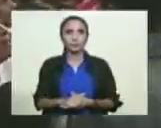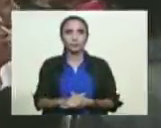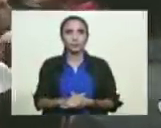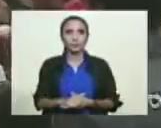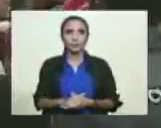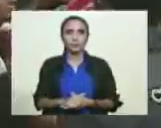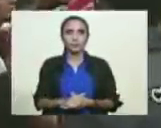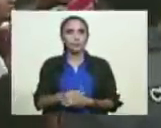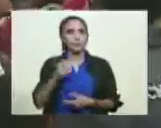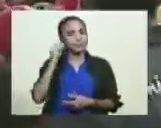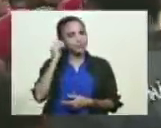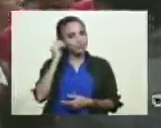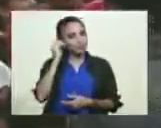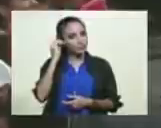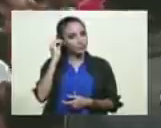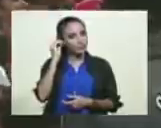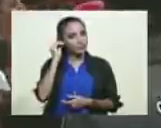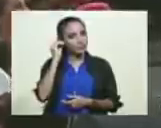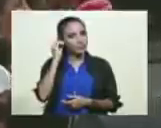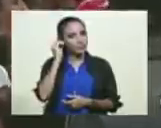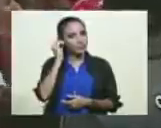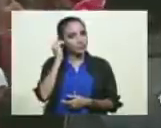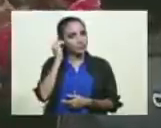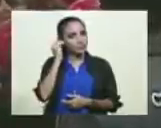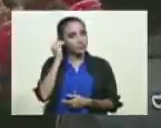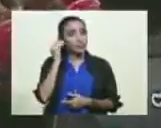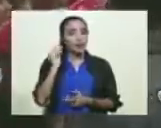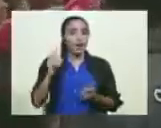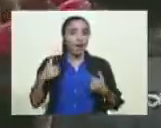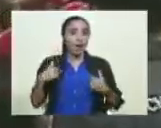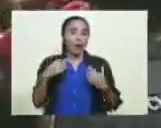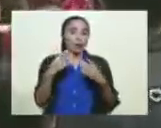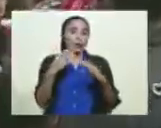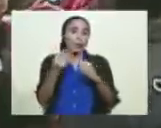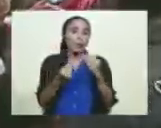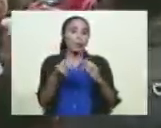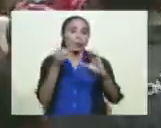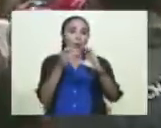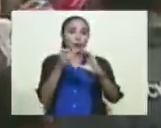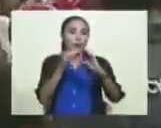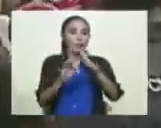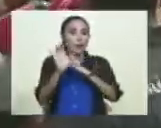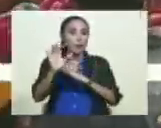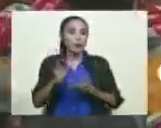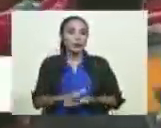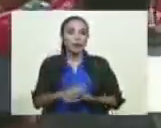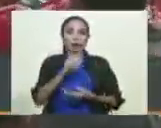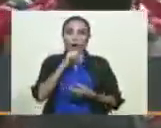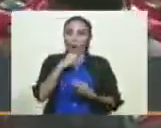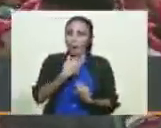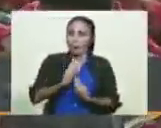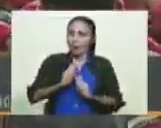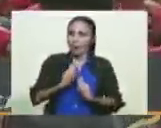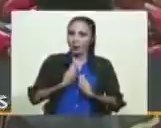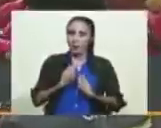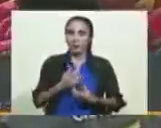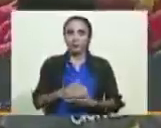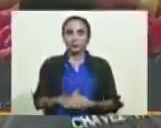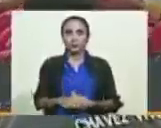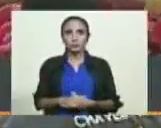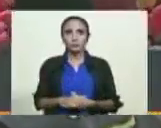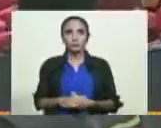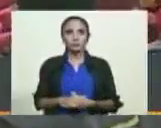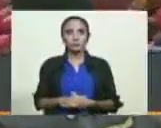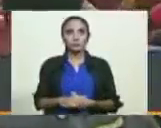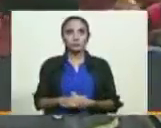logré darle su pensión con la misión En Amor Mayor a 770 mil